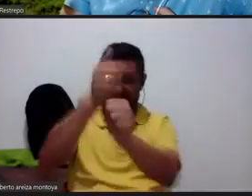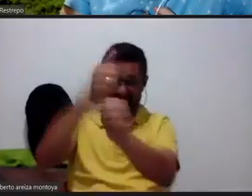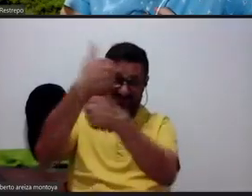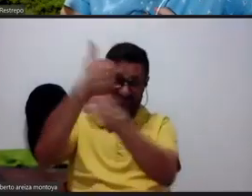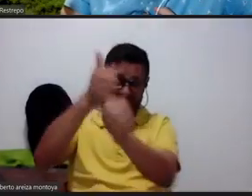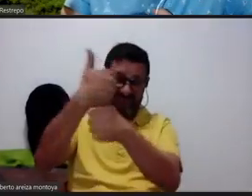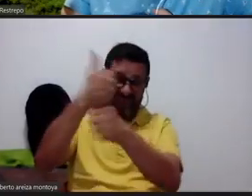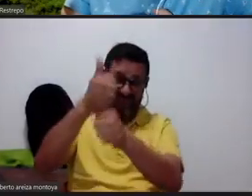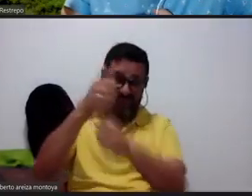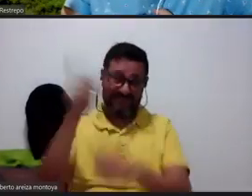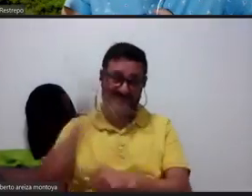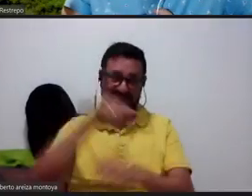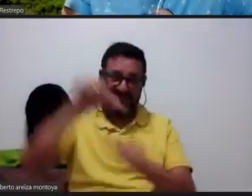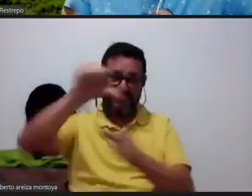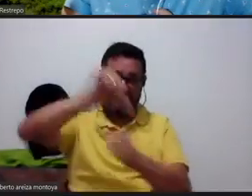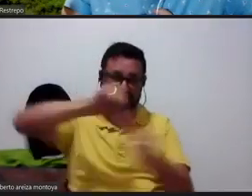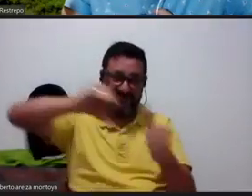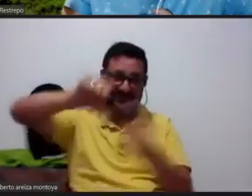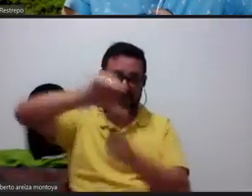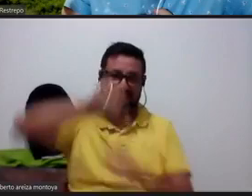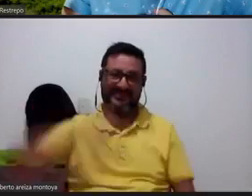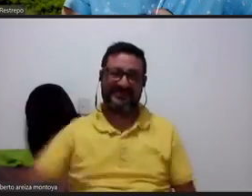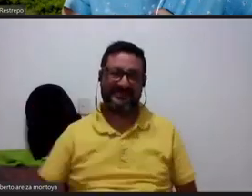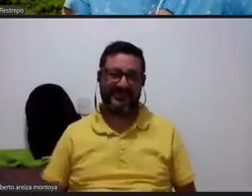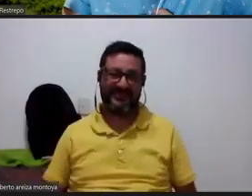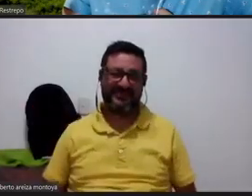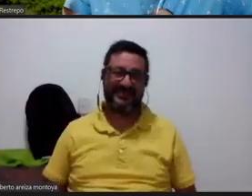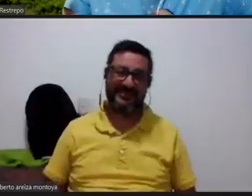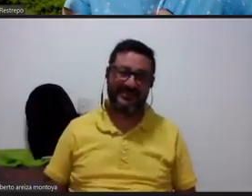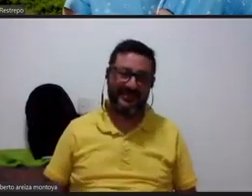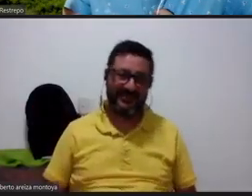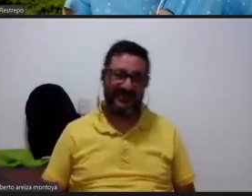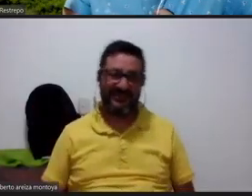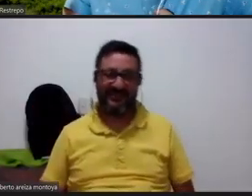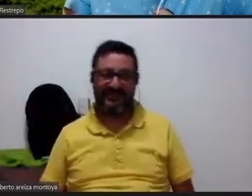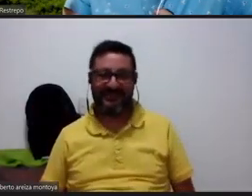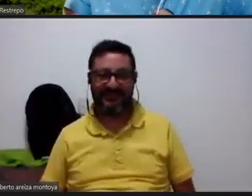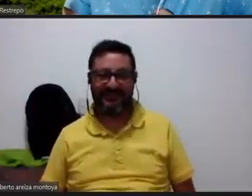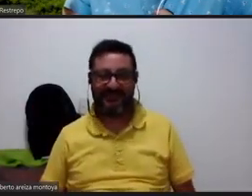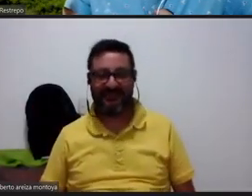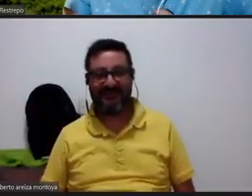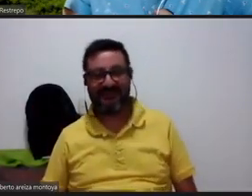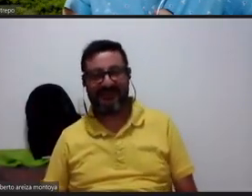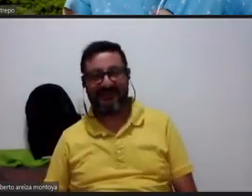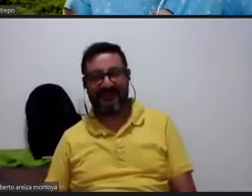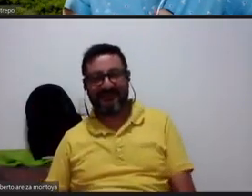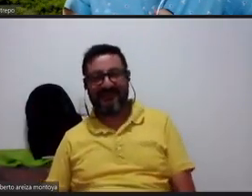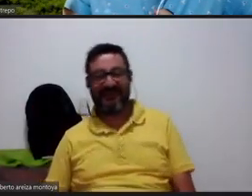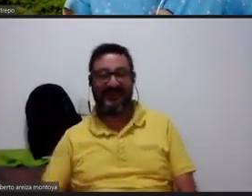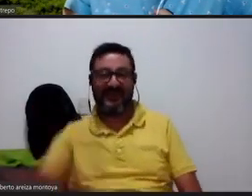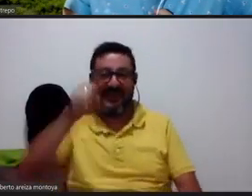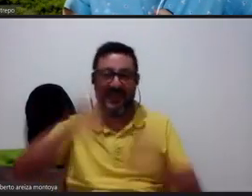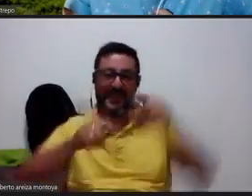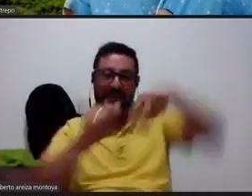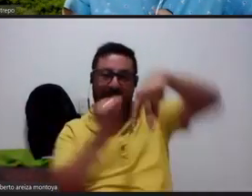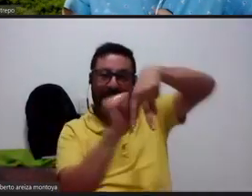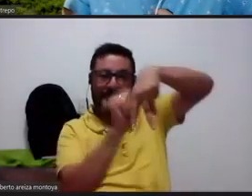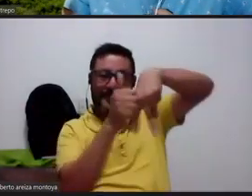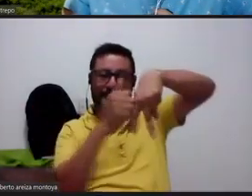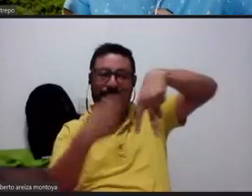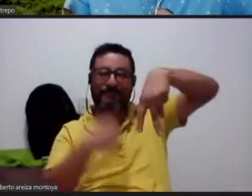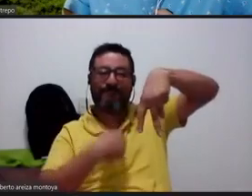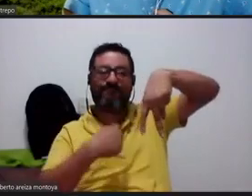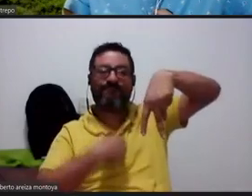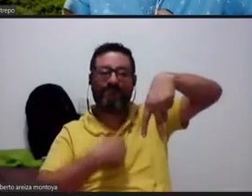eso ha ido cambiando, pues. O sea, no todo es malo. Eso ha ido cambiando muchísimo. Pero ahí nosotros los deportistas tenemos